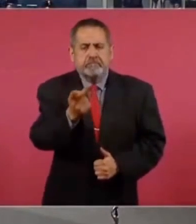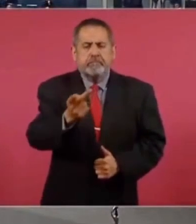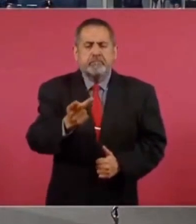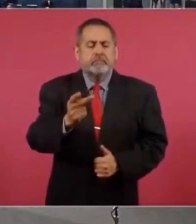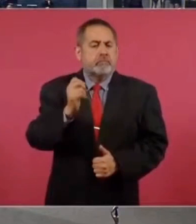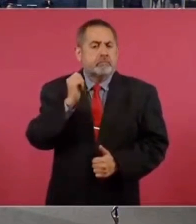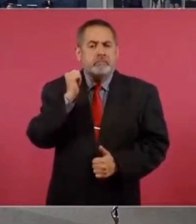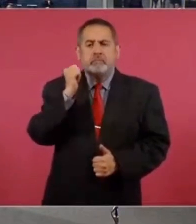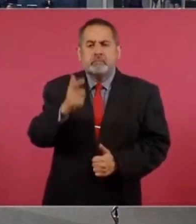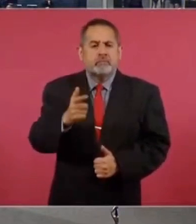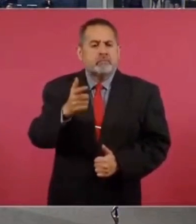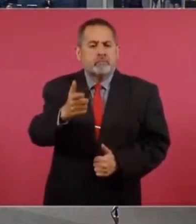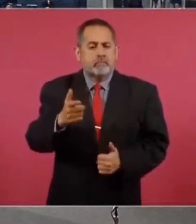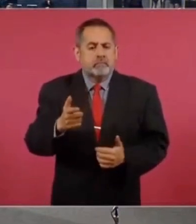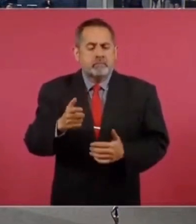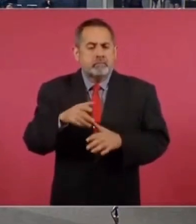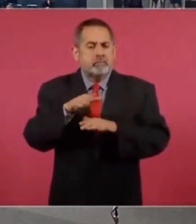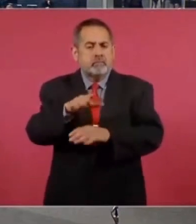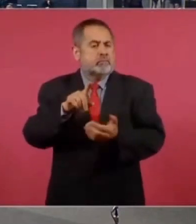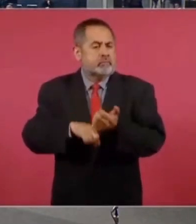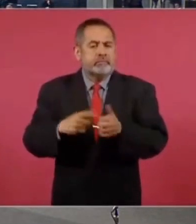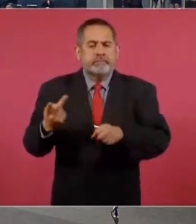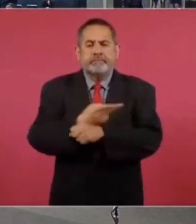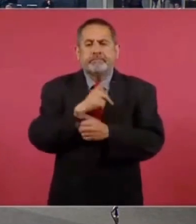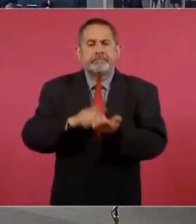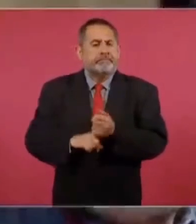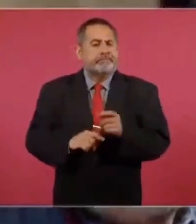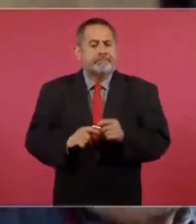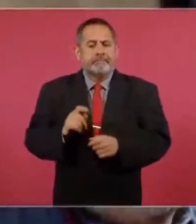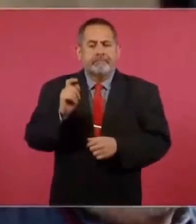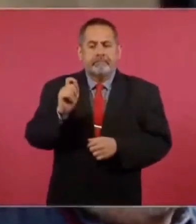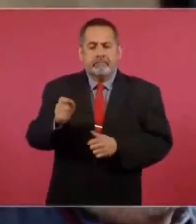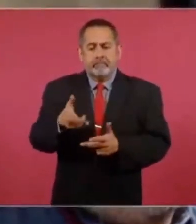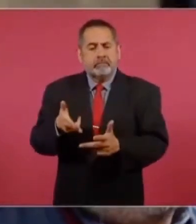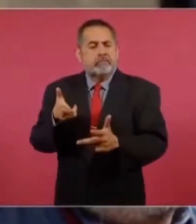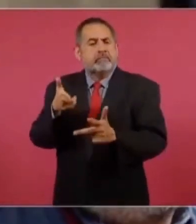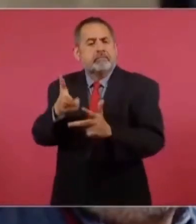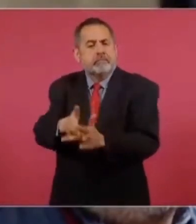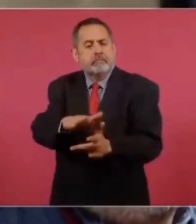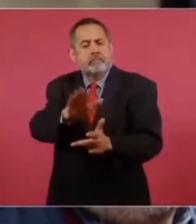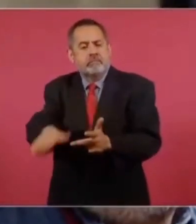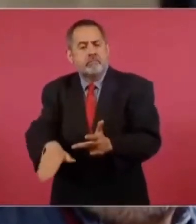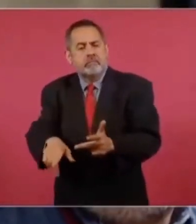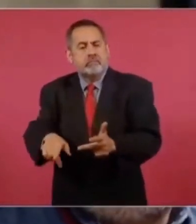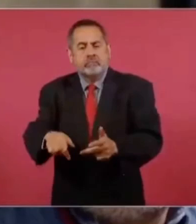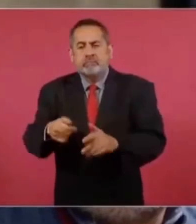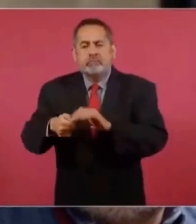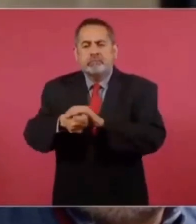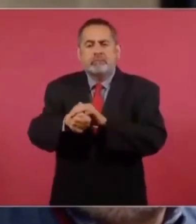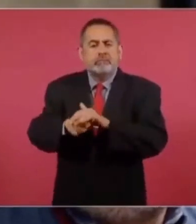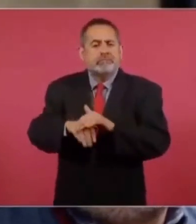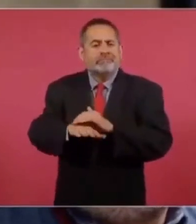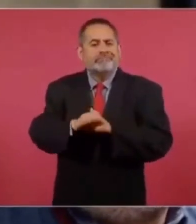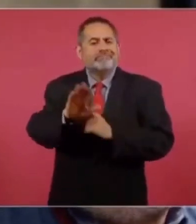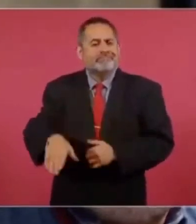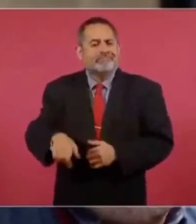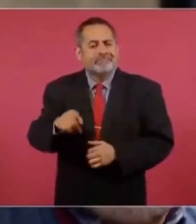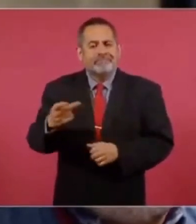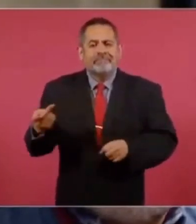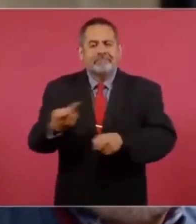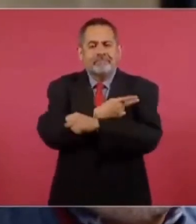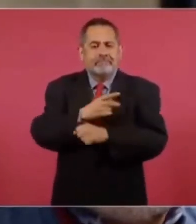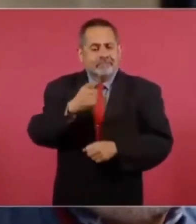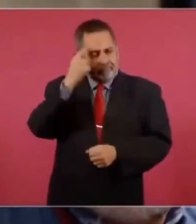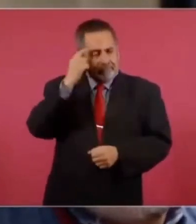tiene actualización sobre el caso de este asesinato de este joven normalista de Ayotzinapa presuntamente por